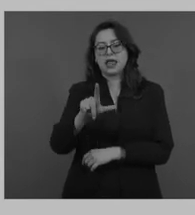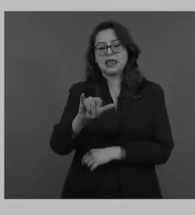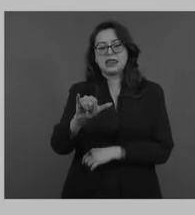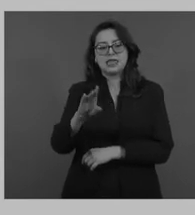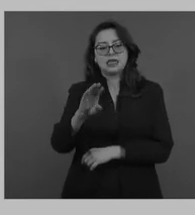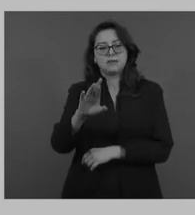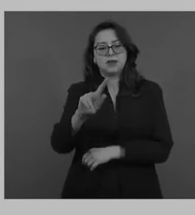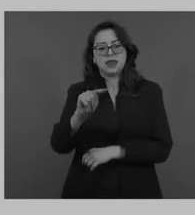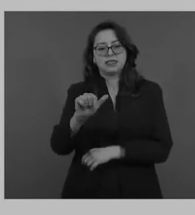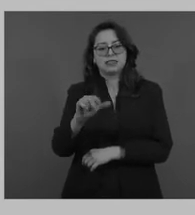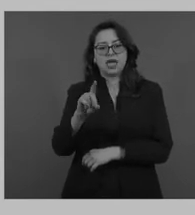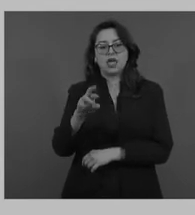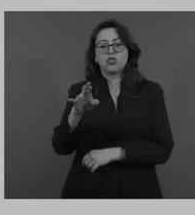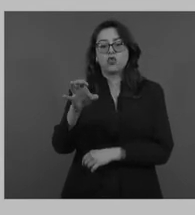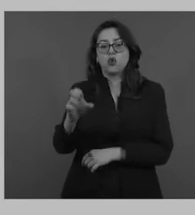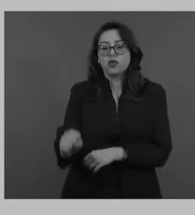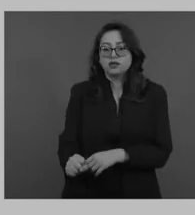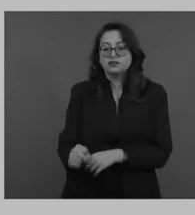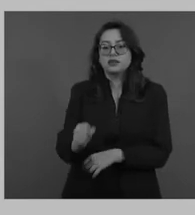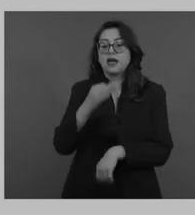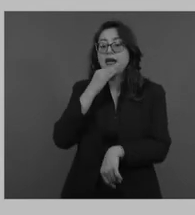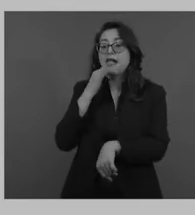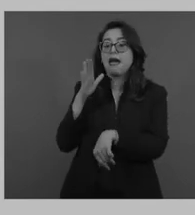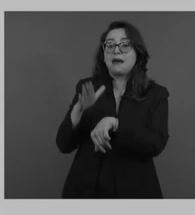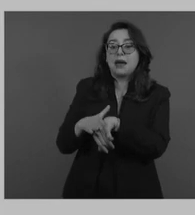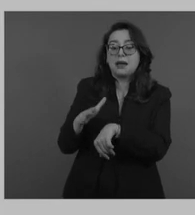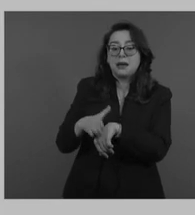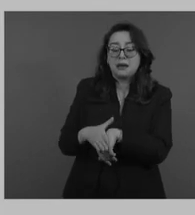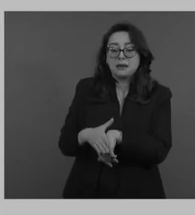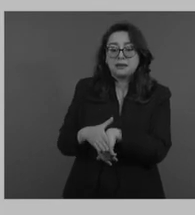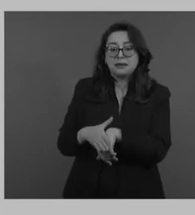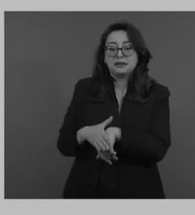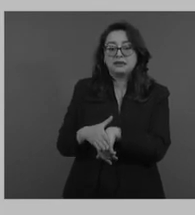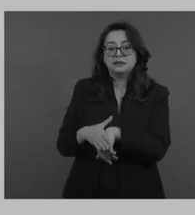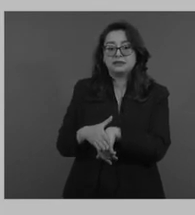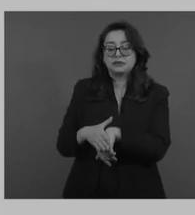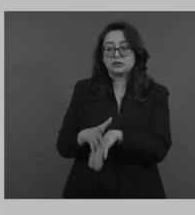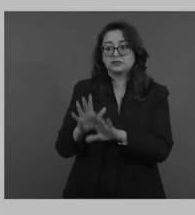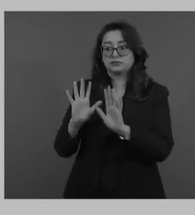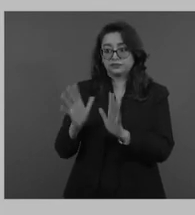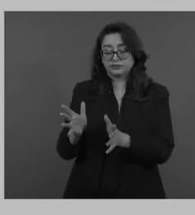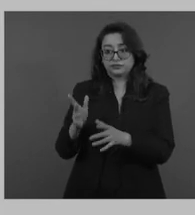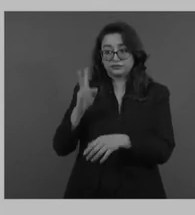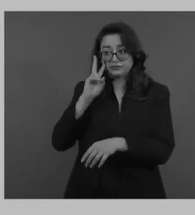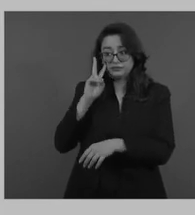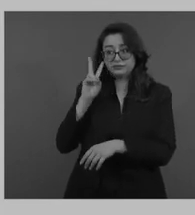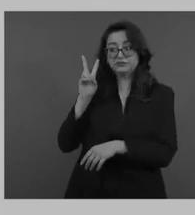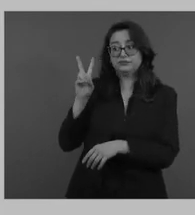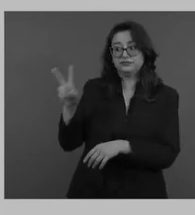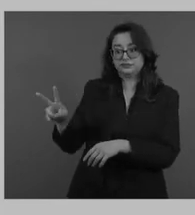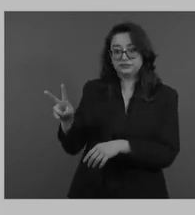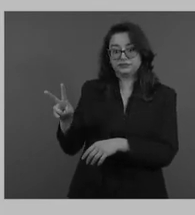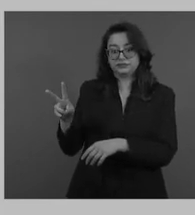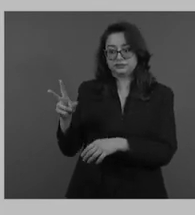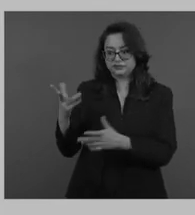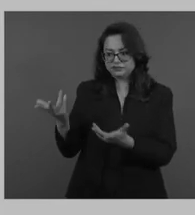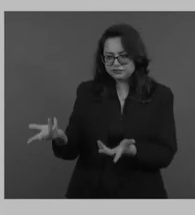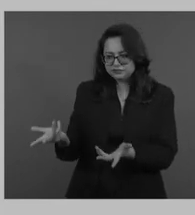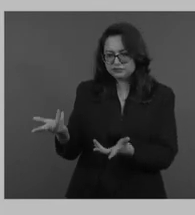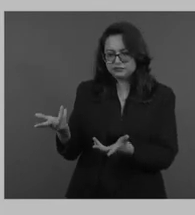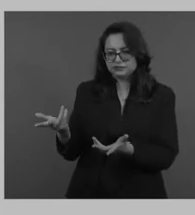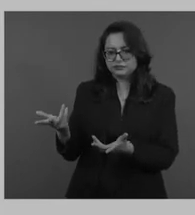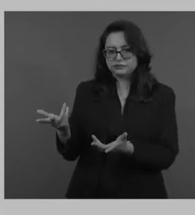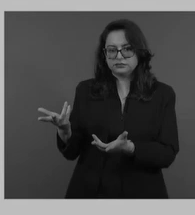Libertadores y le vine a decir que de acuerdo a los datos que nos ha